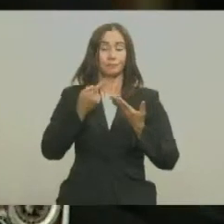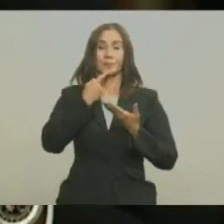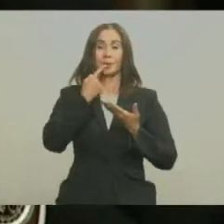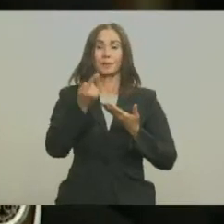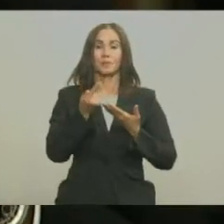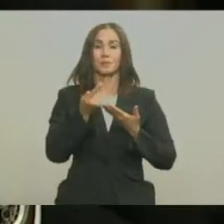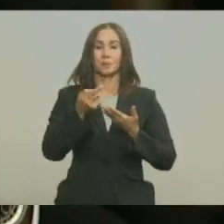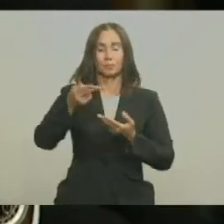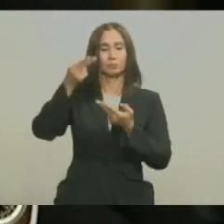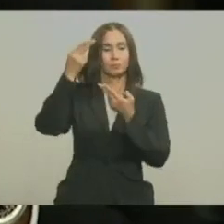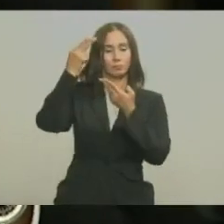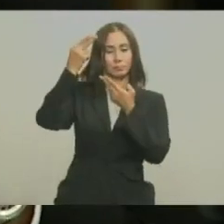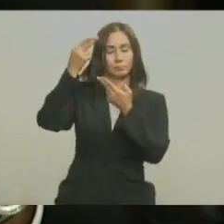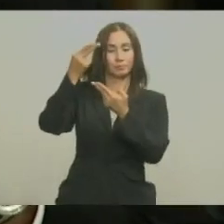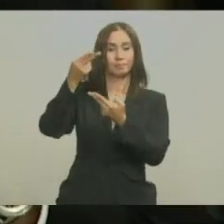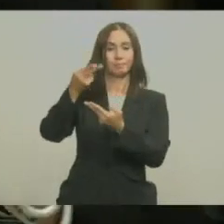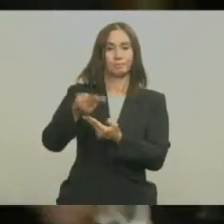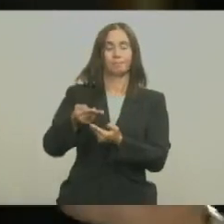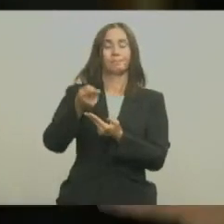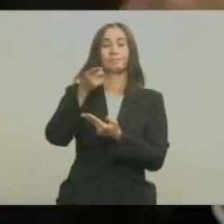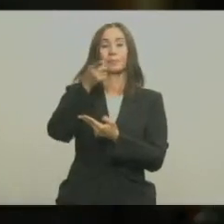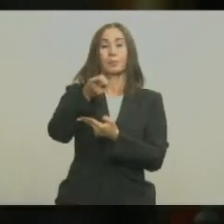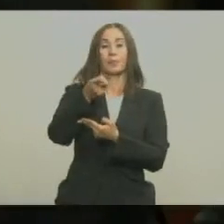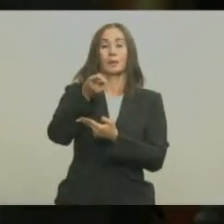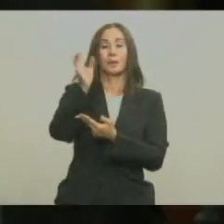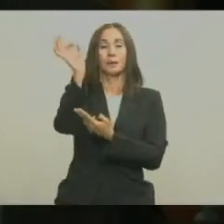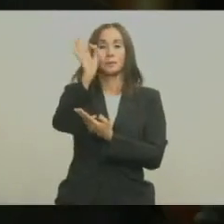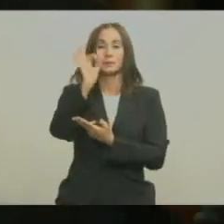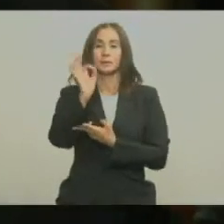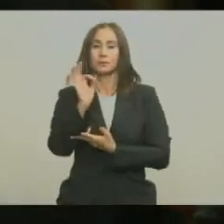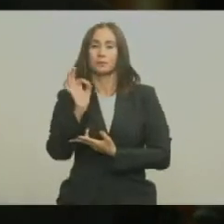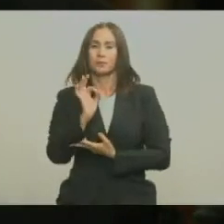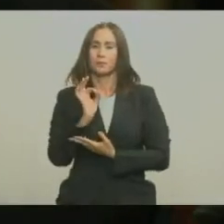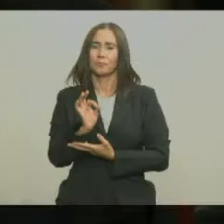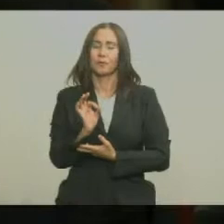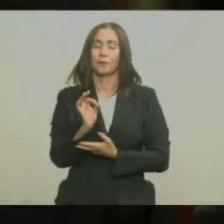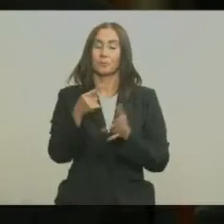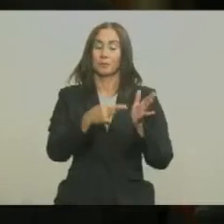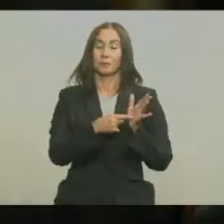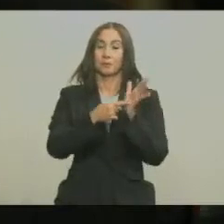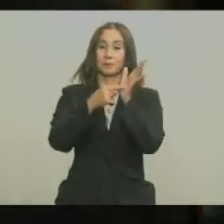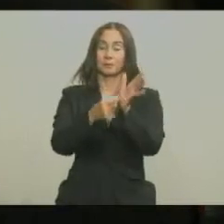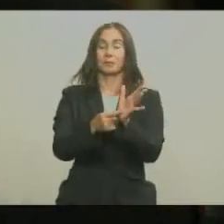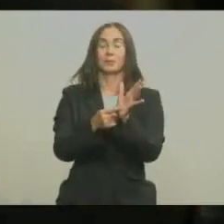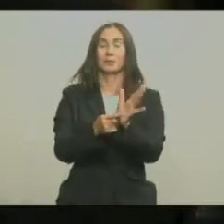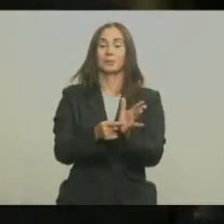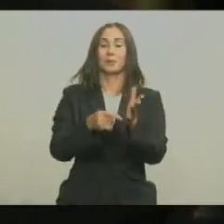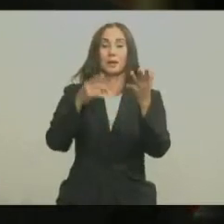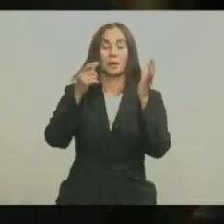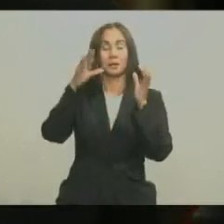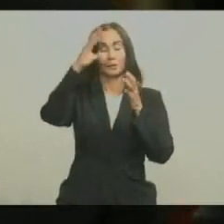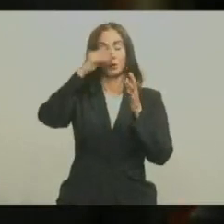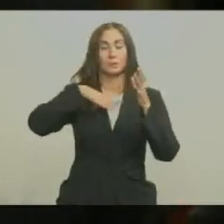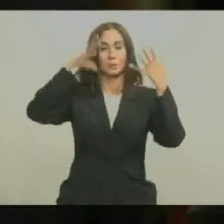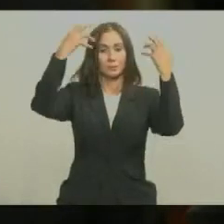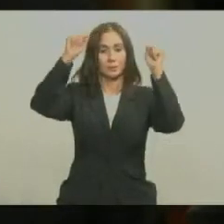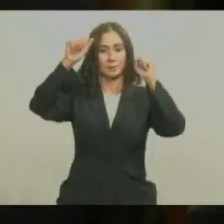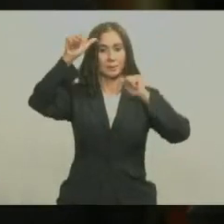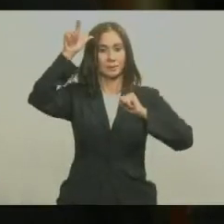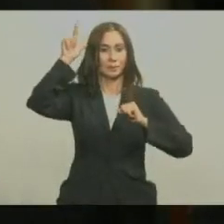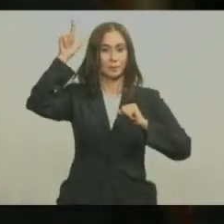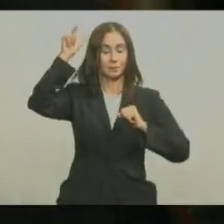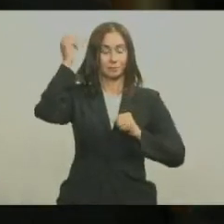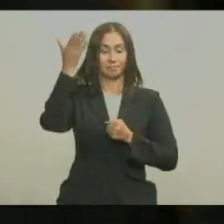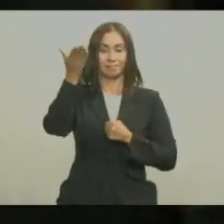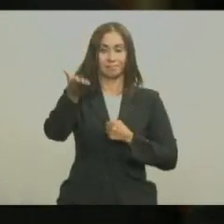con mucha honestidad, que ese estilo que está demostrando el señor presidente Luis